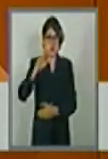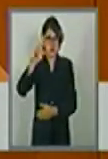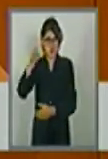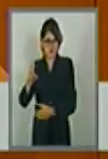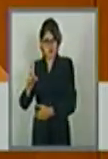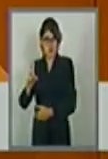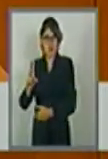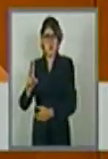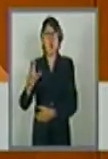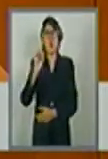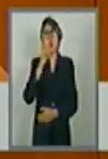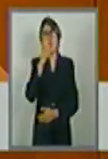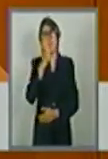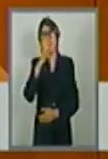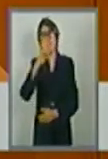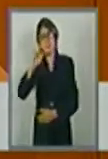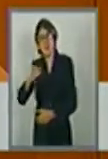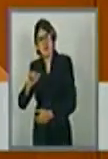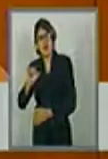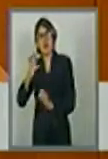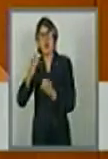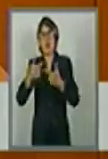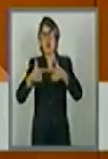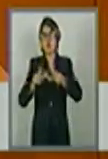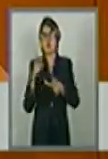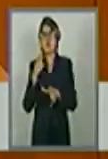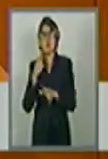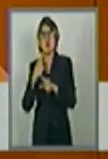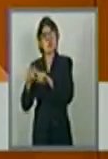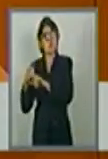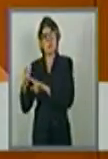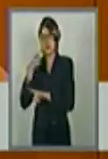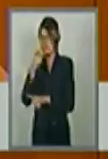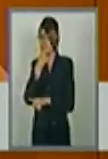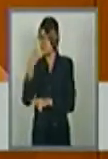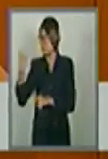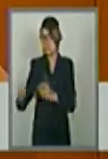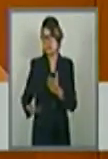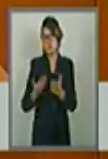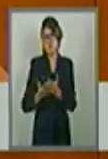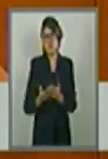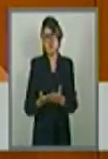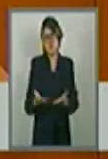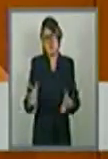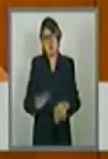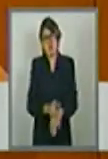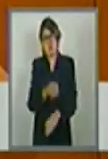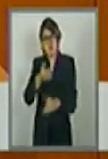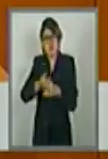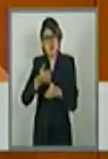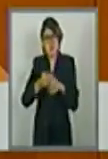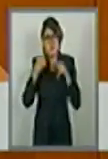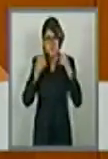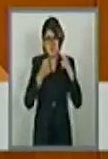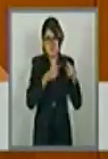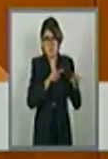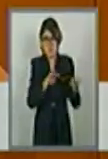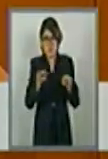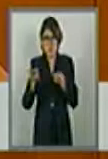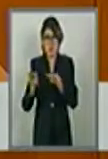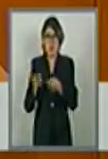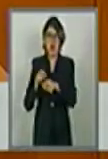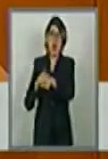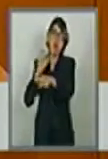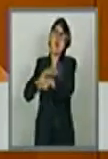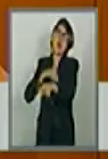presentaría uno, o el PRI, o algún partido político. Porque tal parece, compañeras y compañeros, que vemos la paja en el